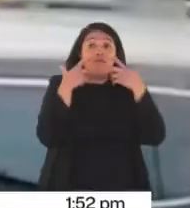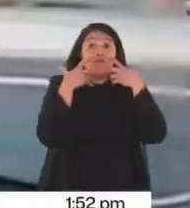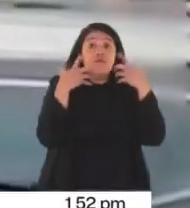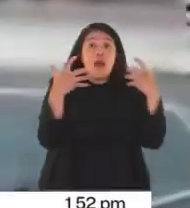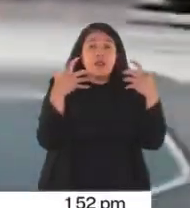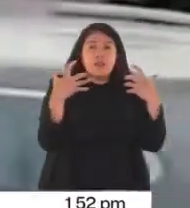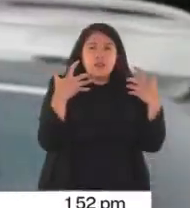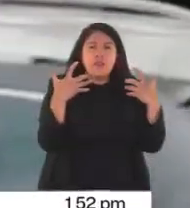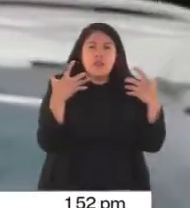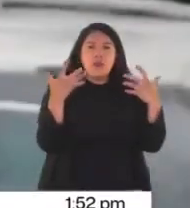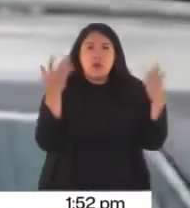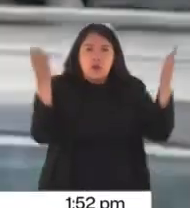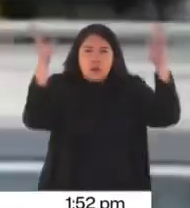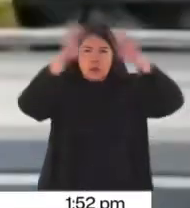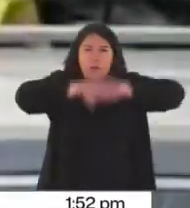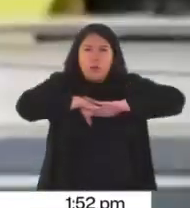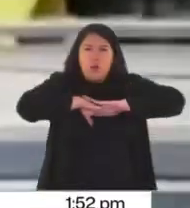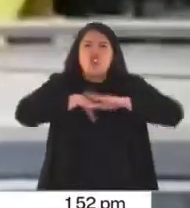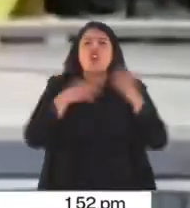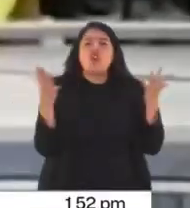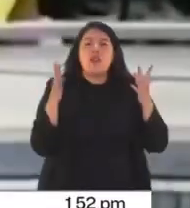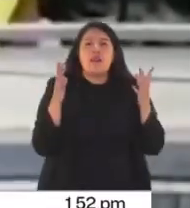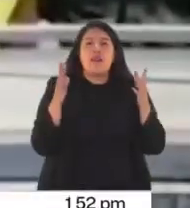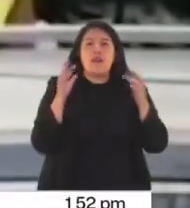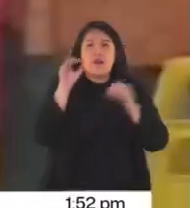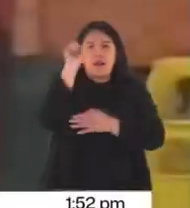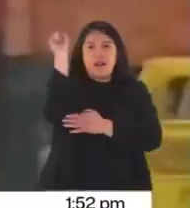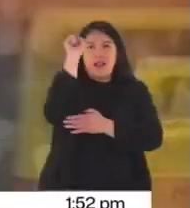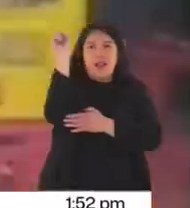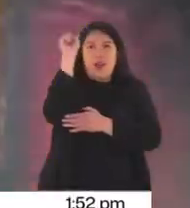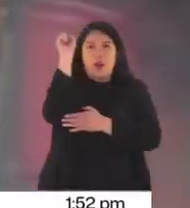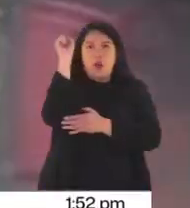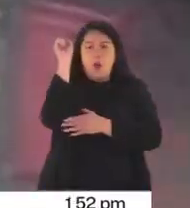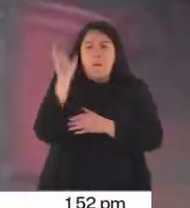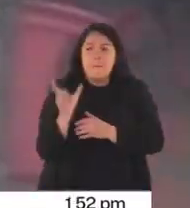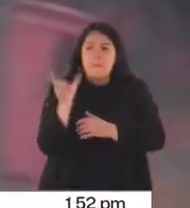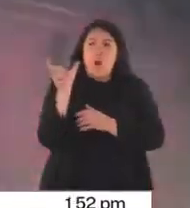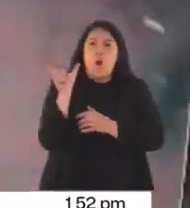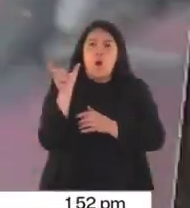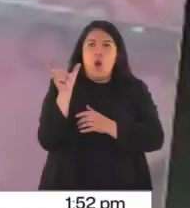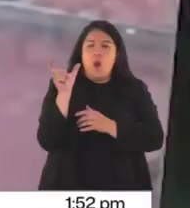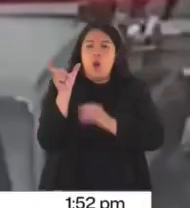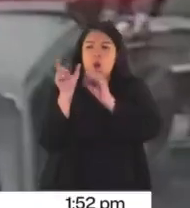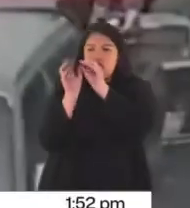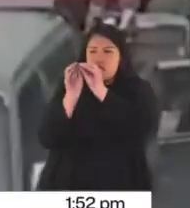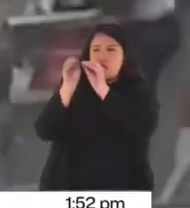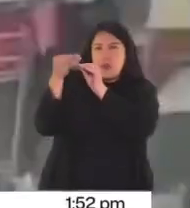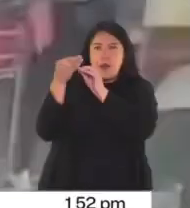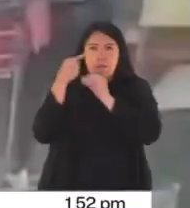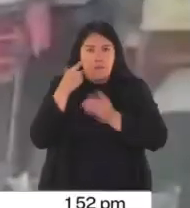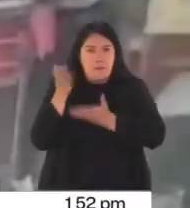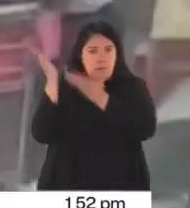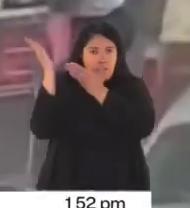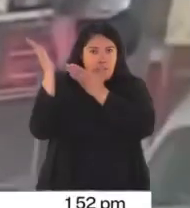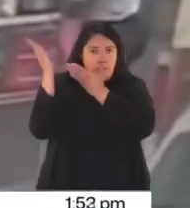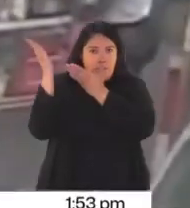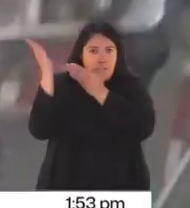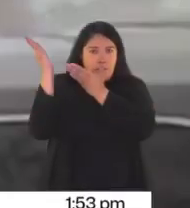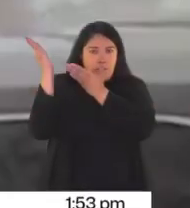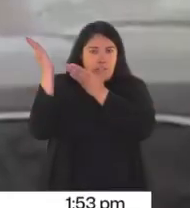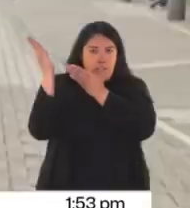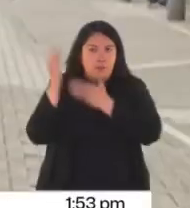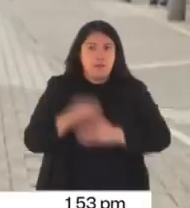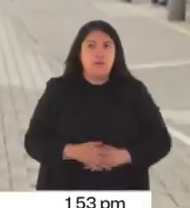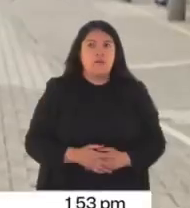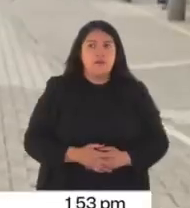escondía la droga en las llantas de los carros parqueados y fue captado gracias a las cámaras de seguridad.